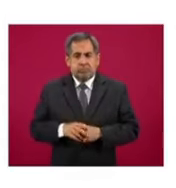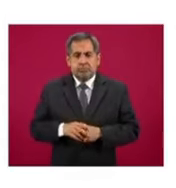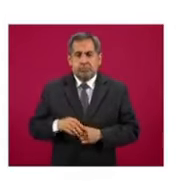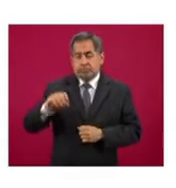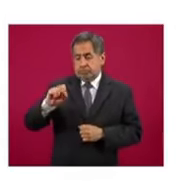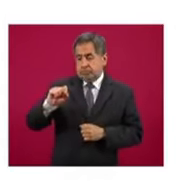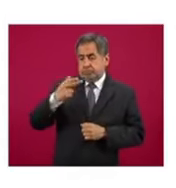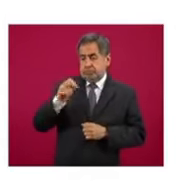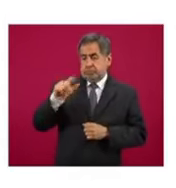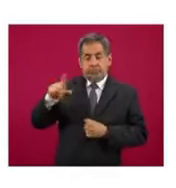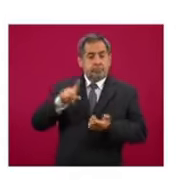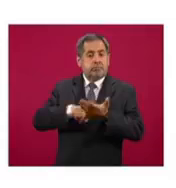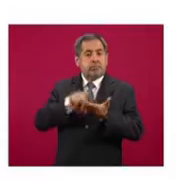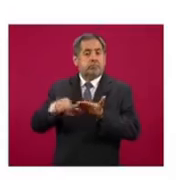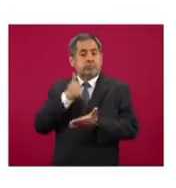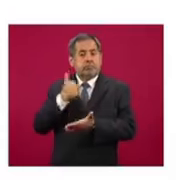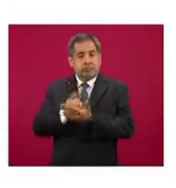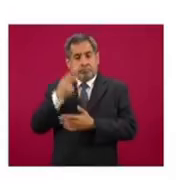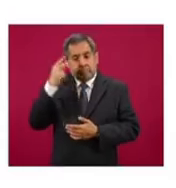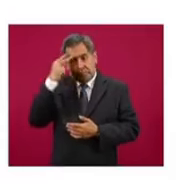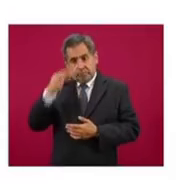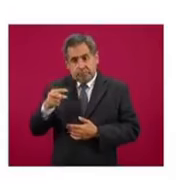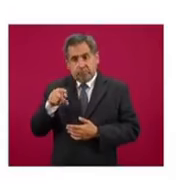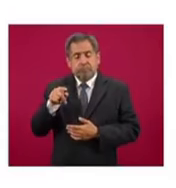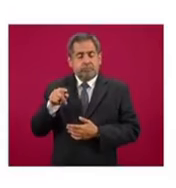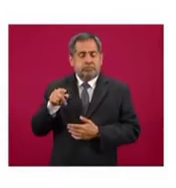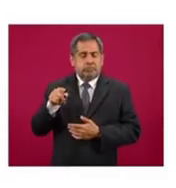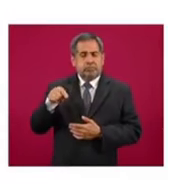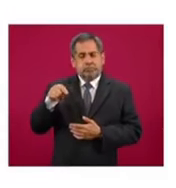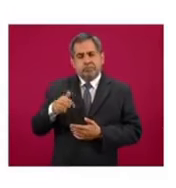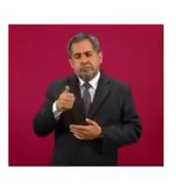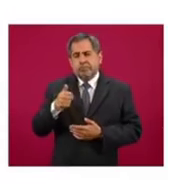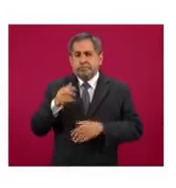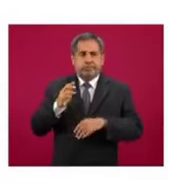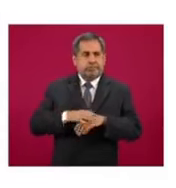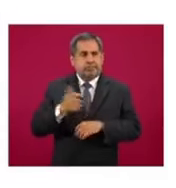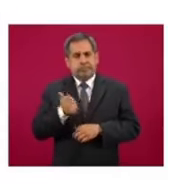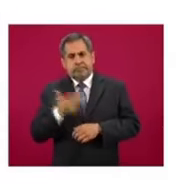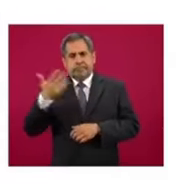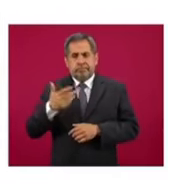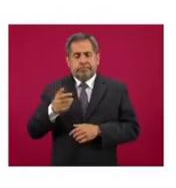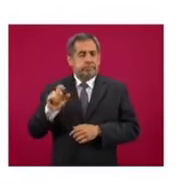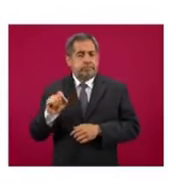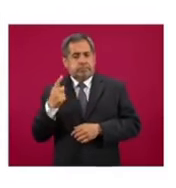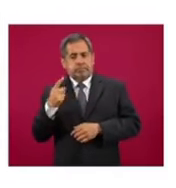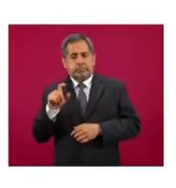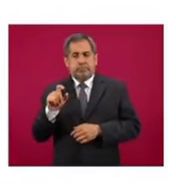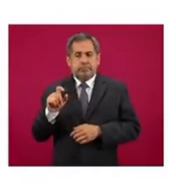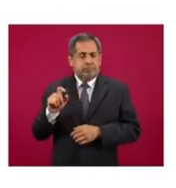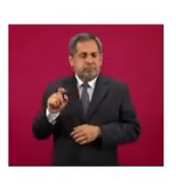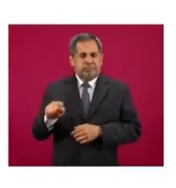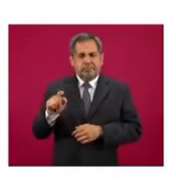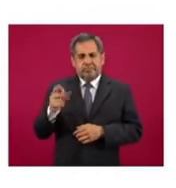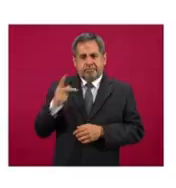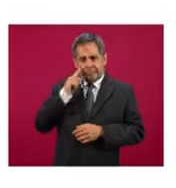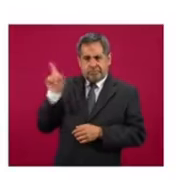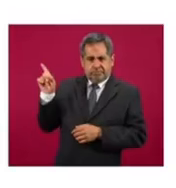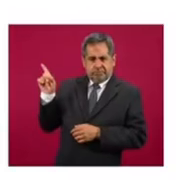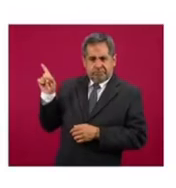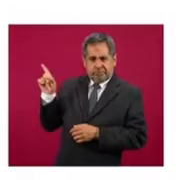la Álvaro Obregón aquí en la ciudad de México ya ha aparecido varias veces como la más cara 21 p 22 22